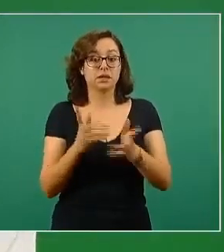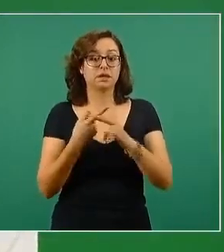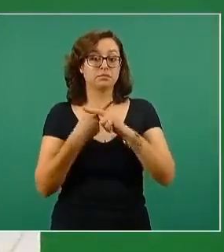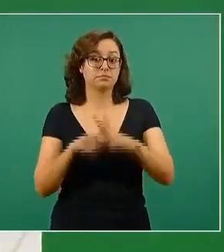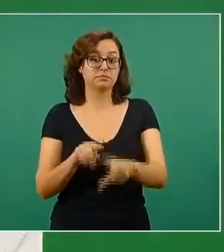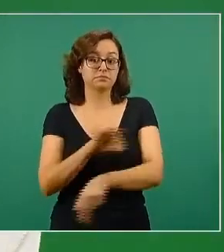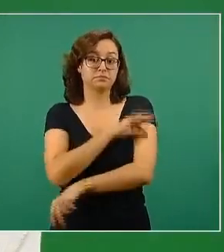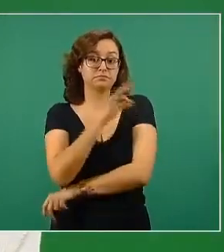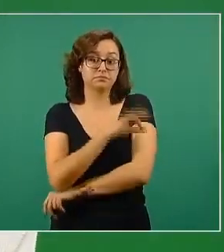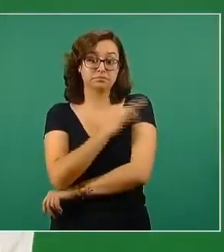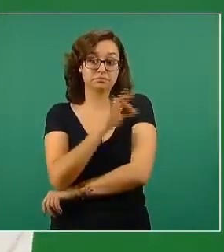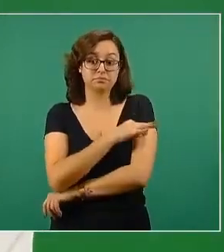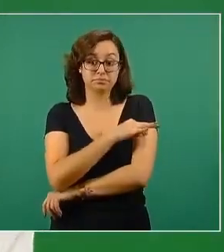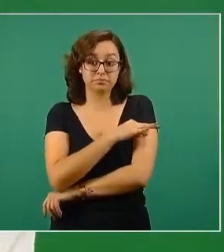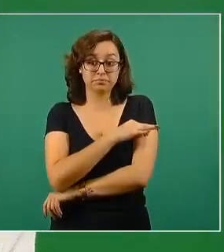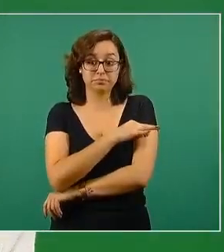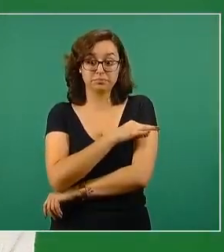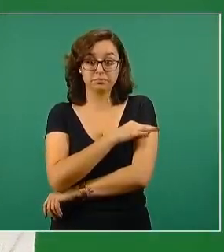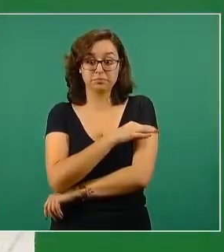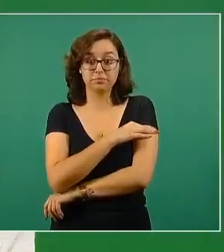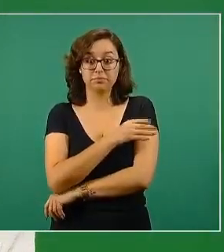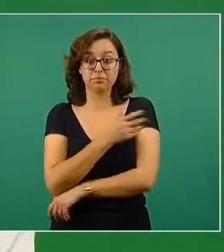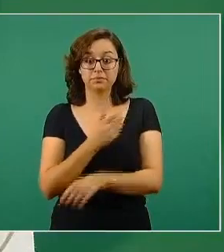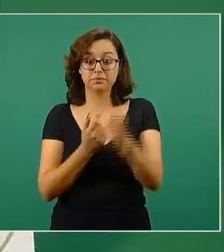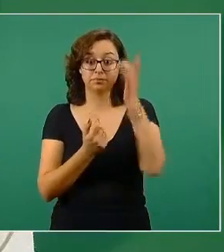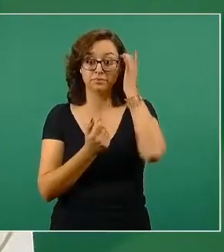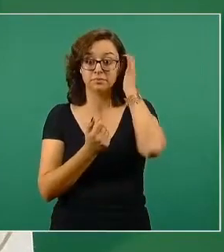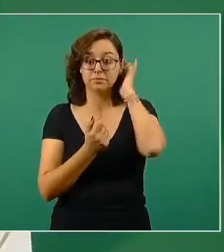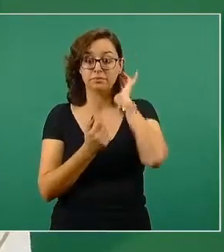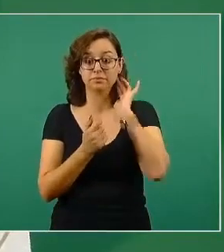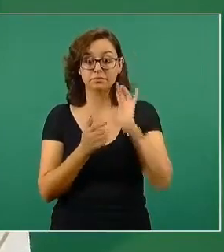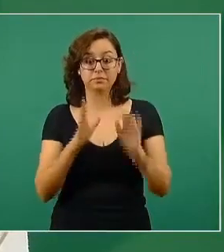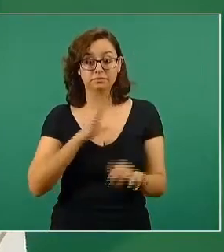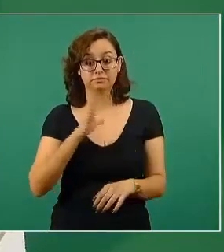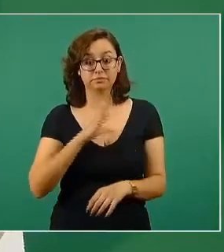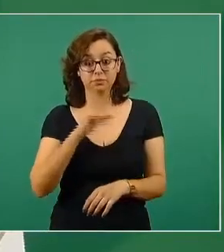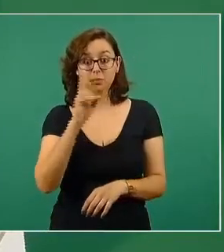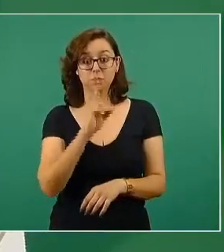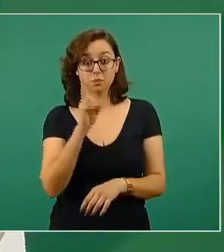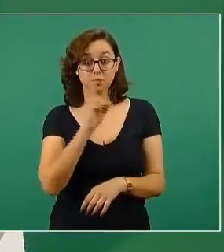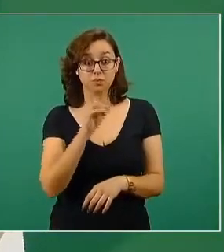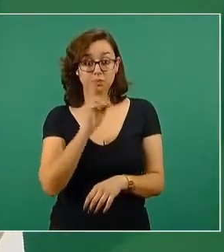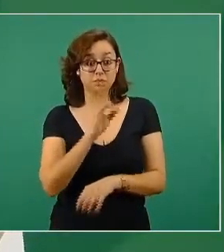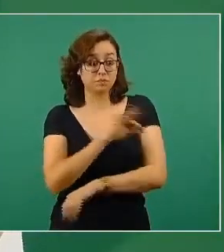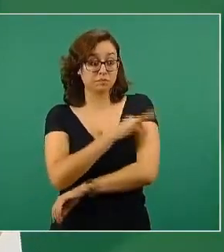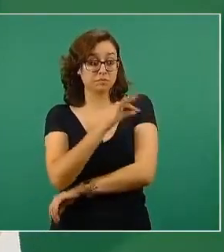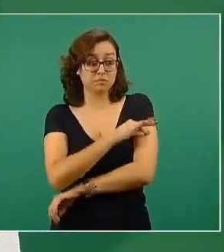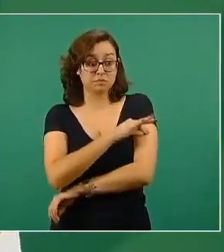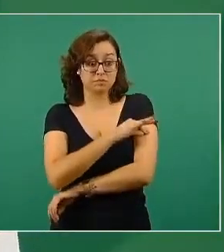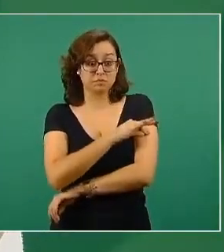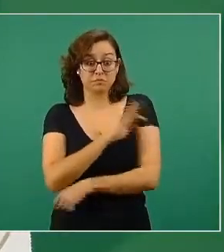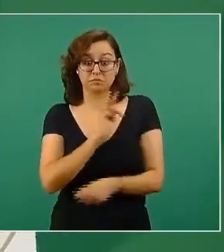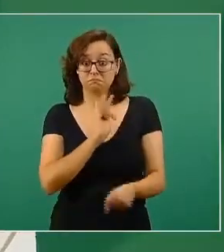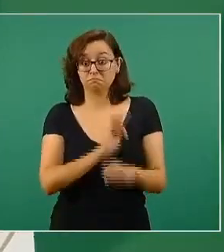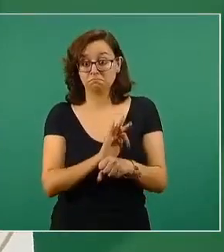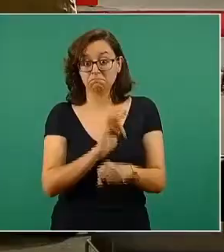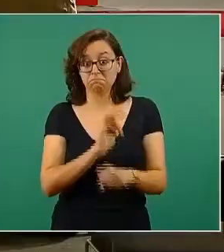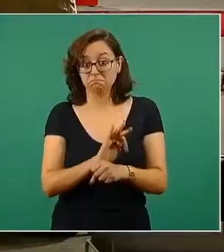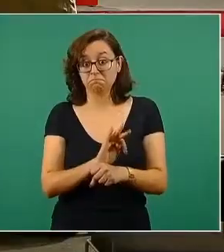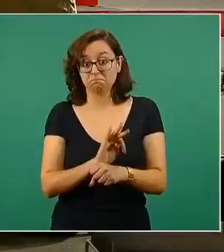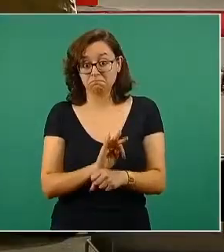vacunación y existe la evidencia científica útil de que las personas que han recibido